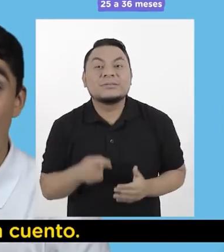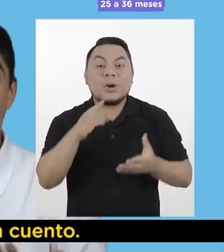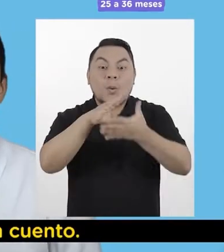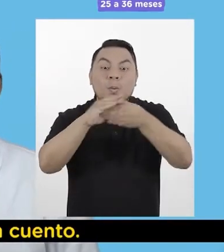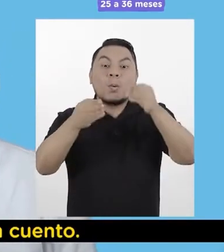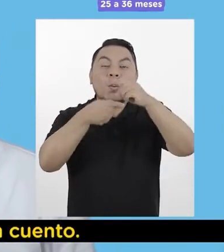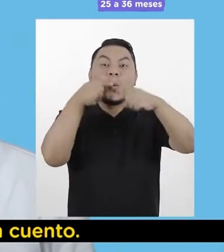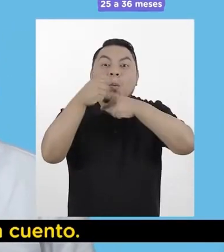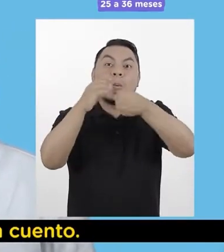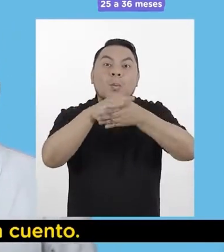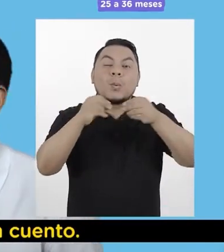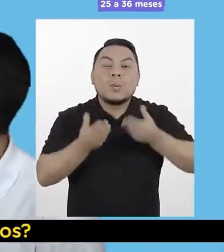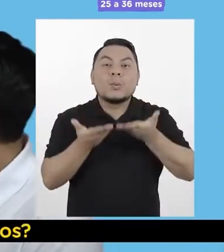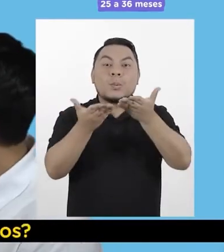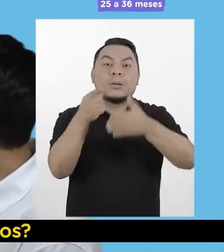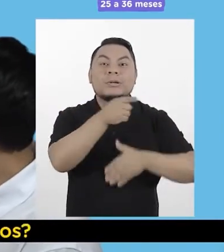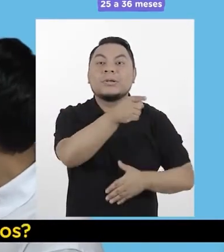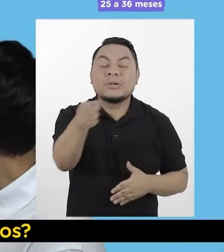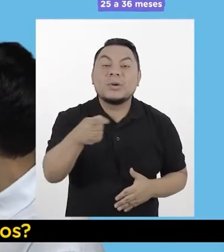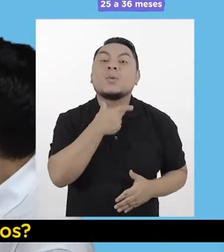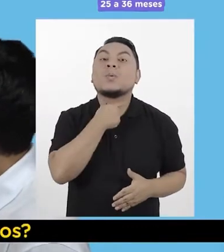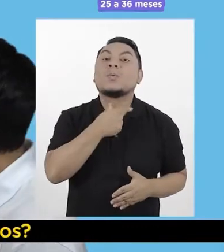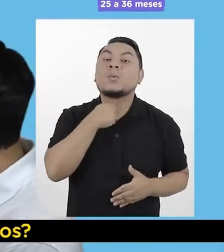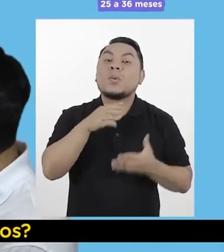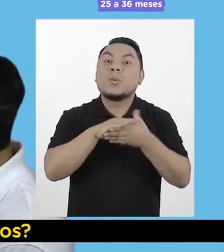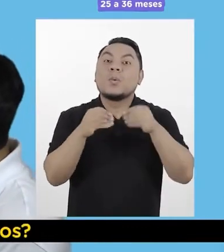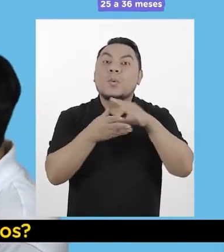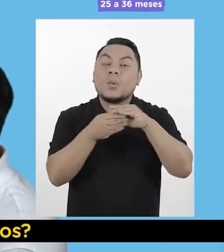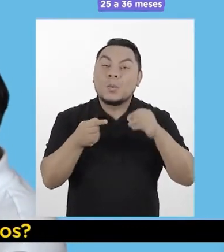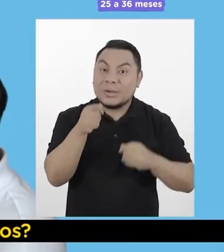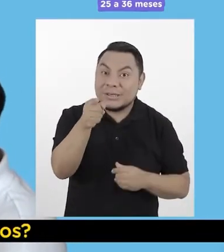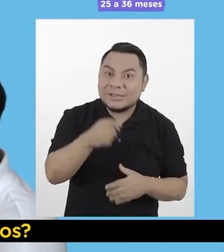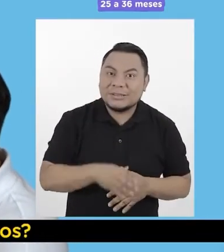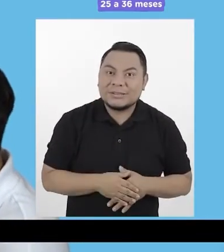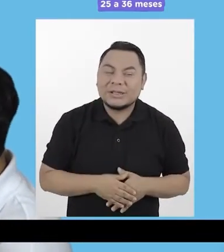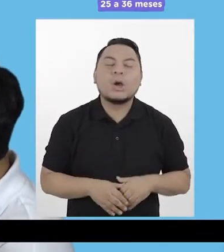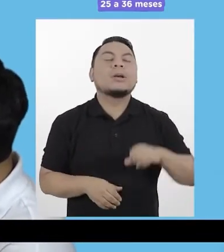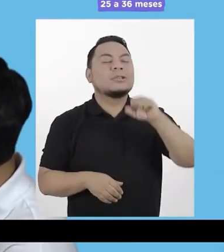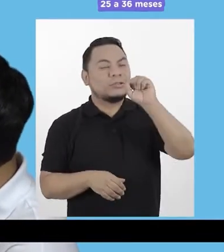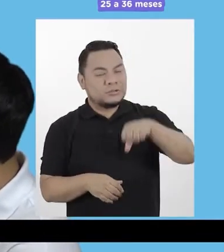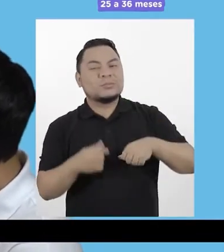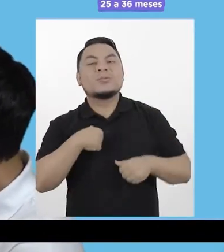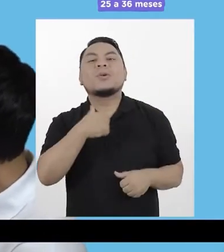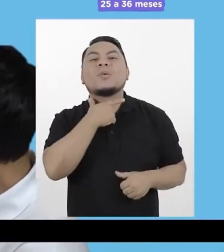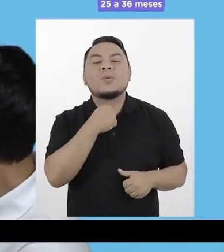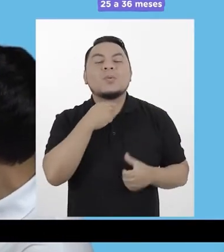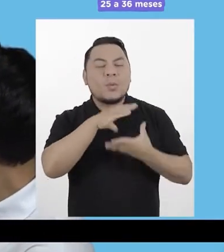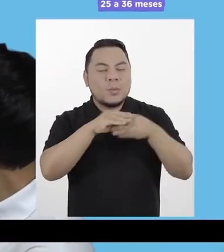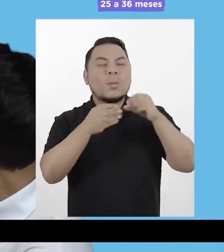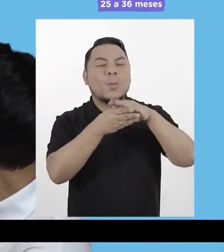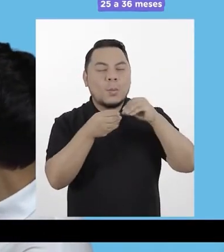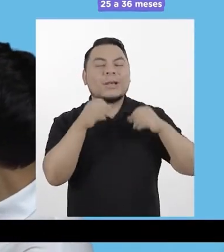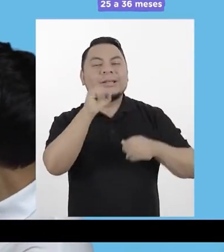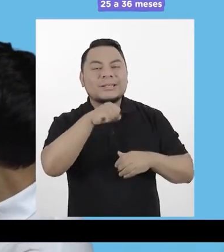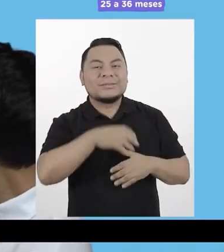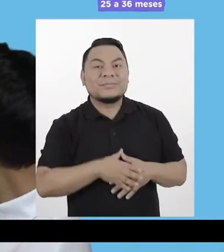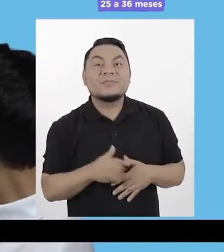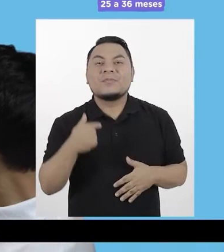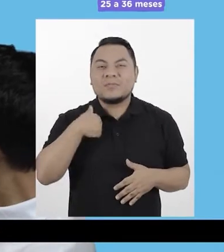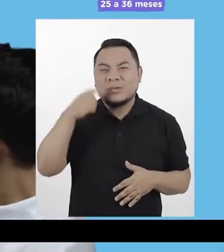traído un cuento. ¿A ustedes les gustan los cuentos? Sí, me gustan los